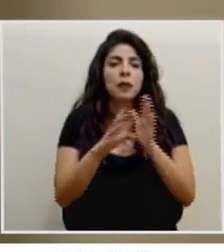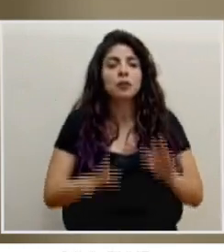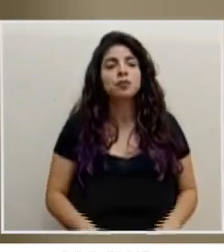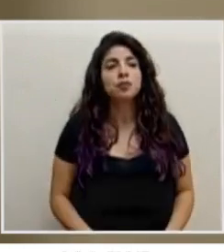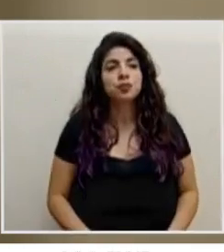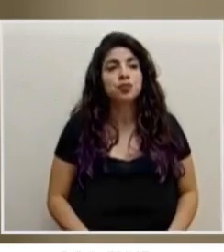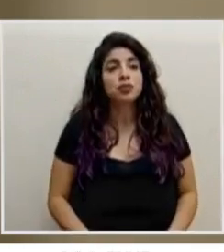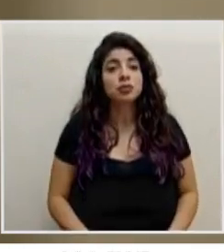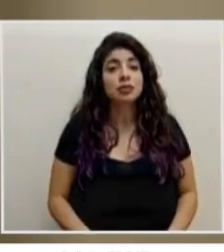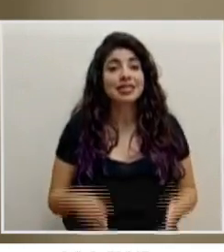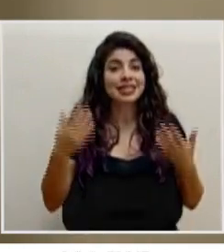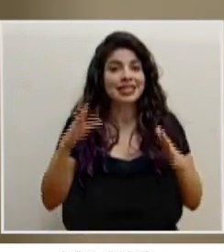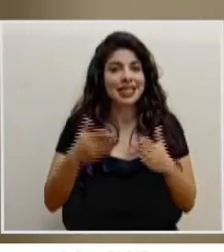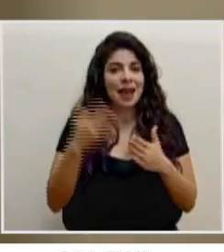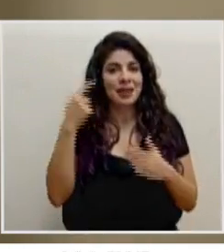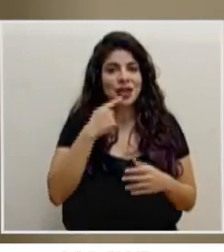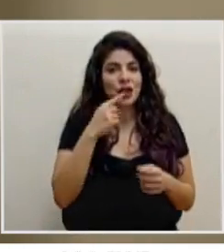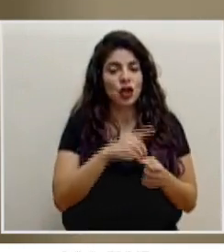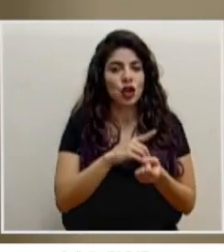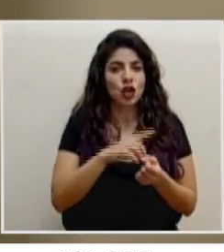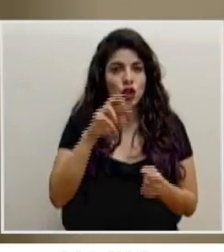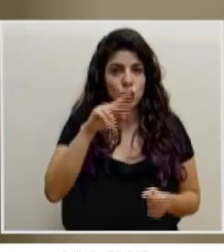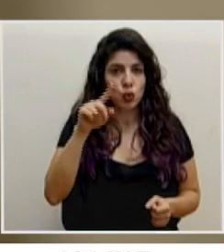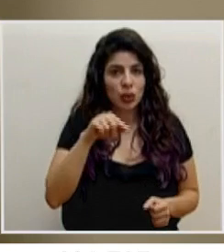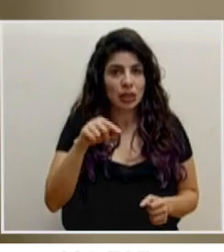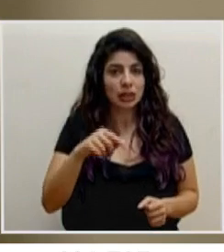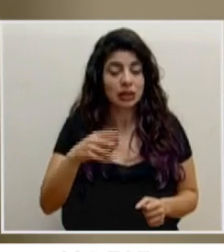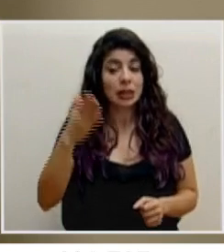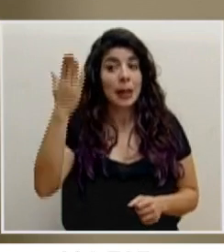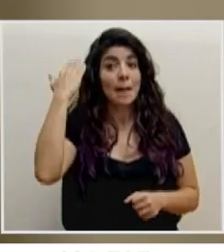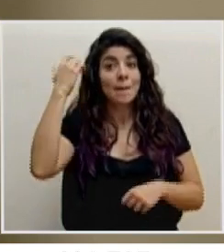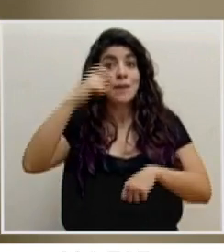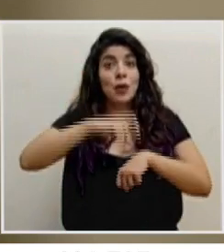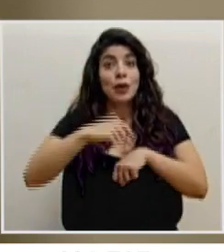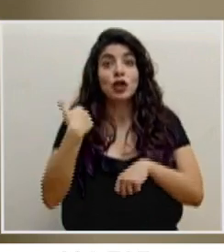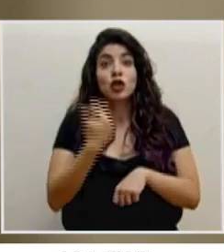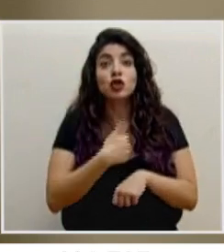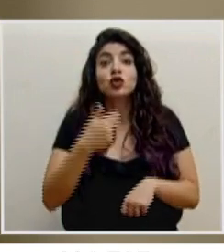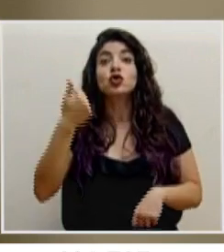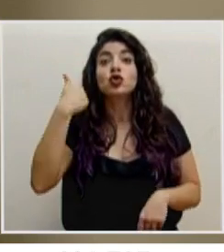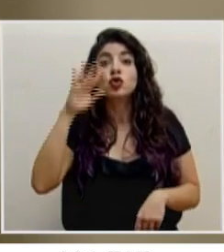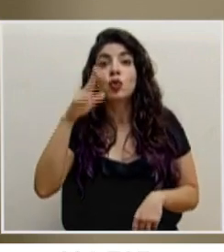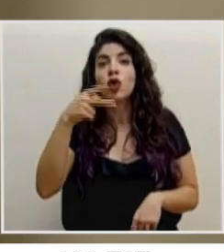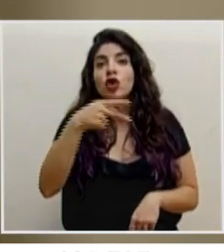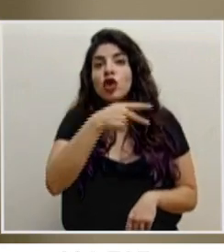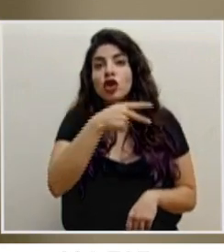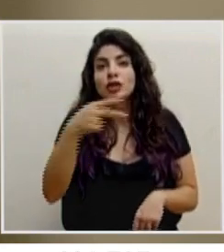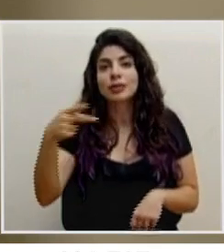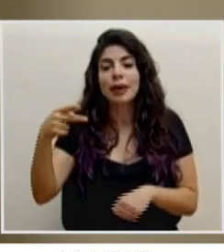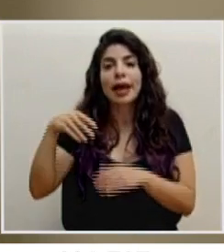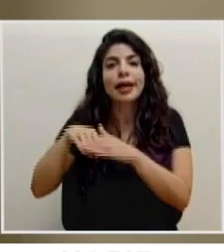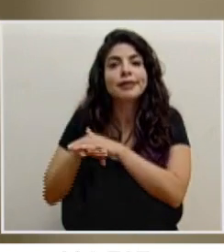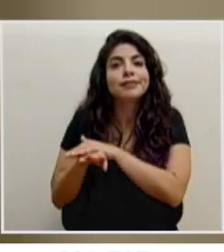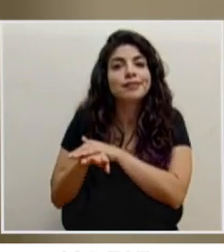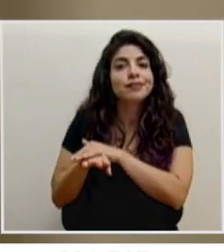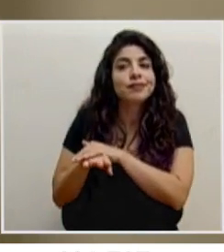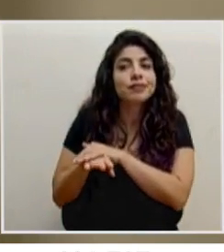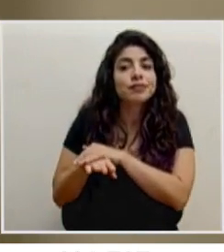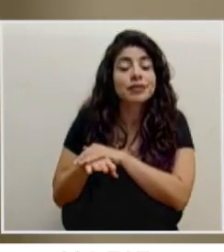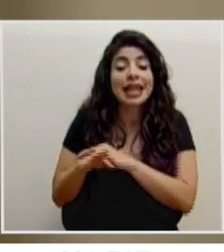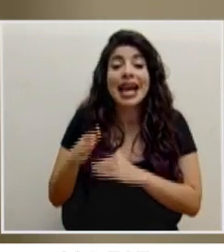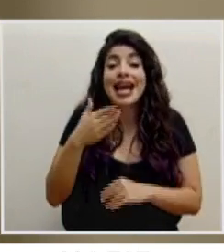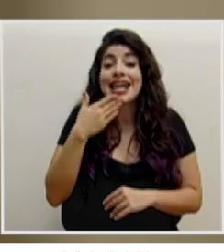bueno, como ya también lo mencionó el doctor Ruiz, en algún momento inclusive estuvimos en 2 semanas de almacenamiento, y que